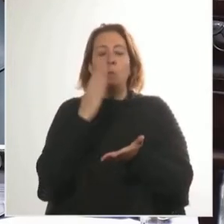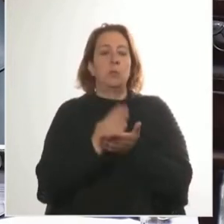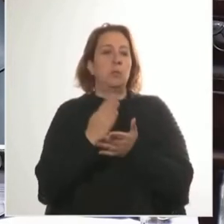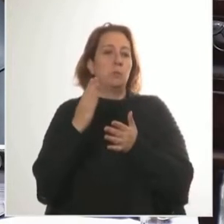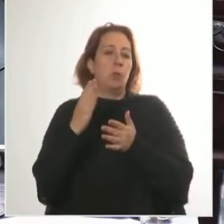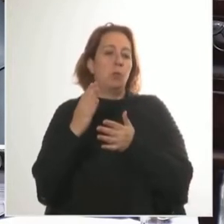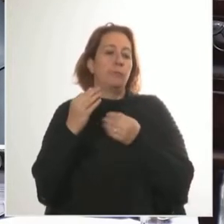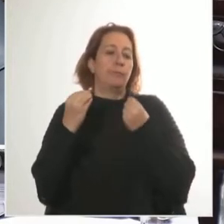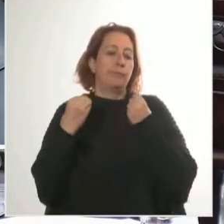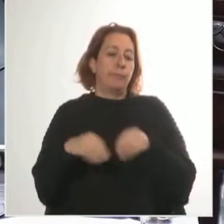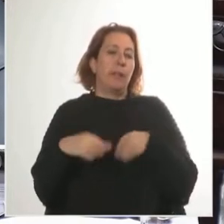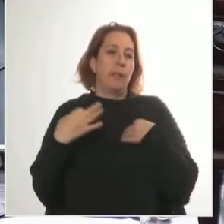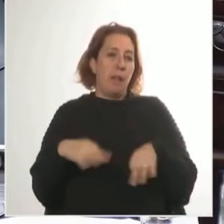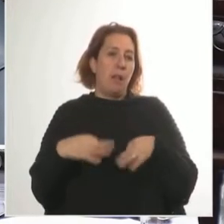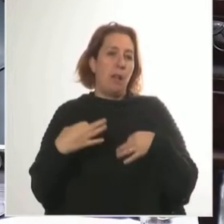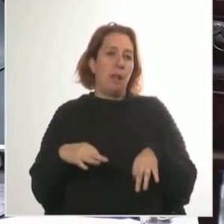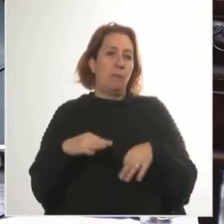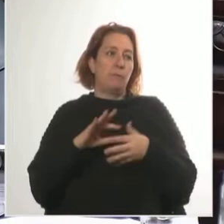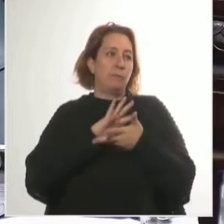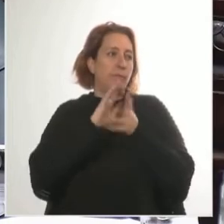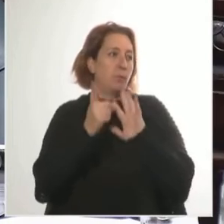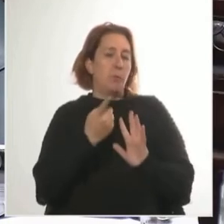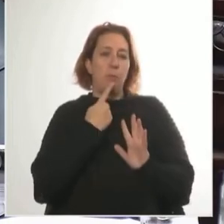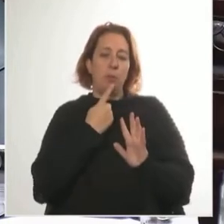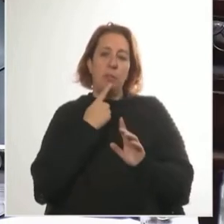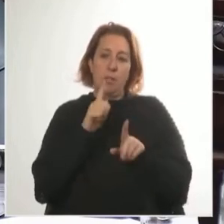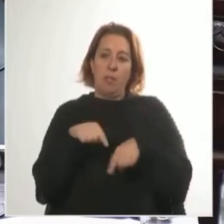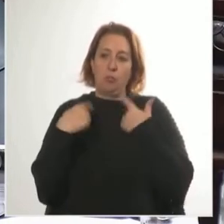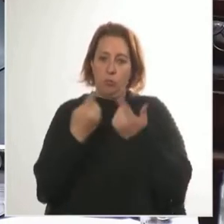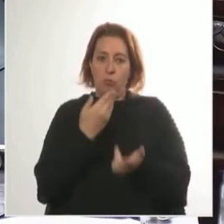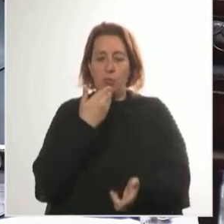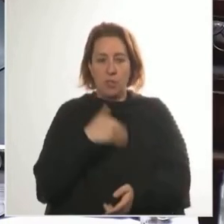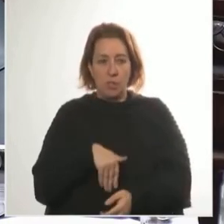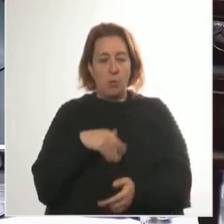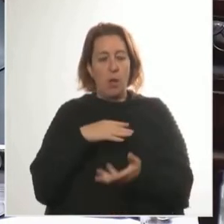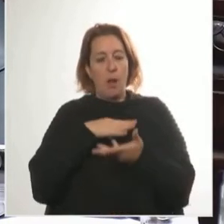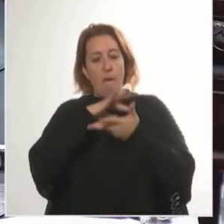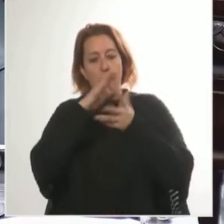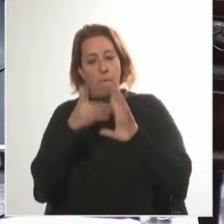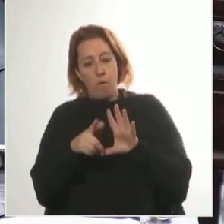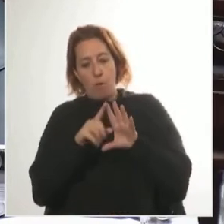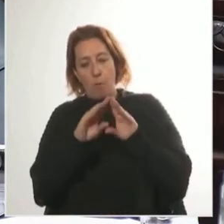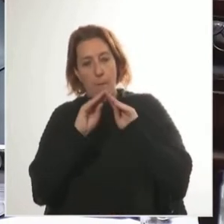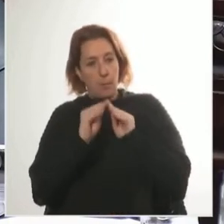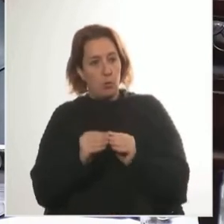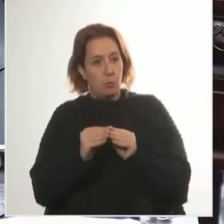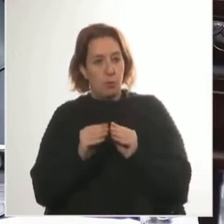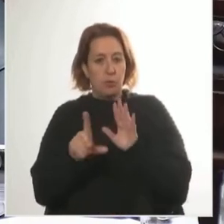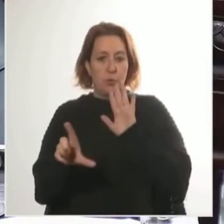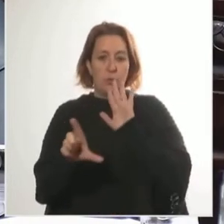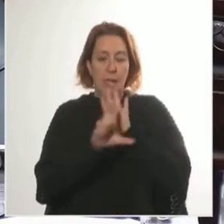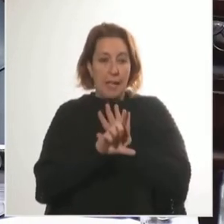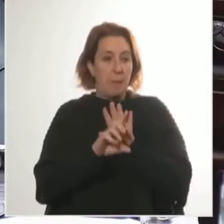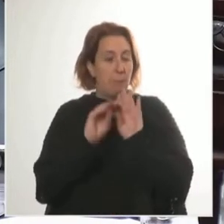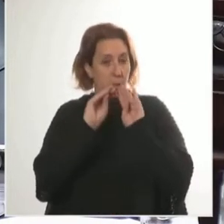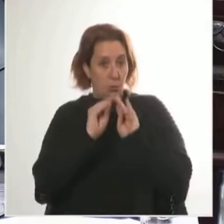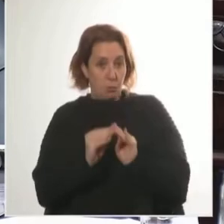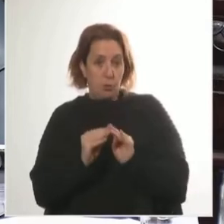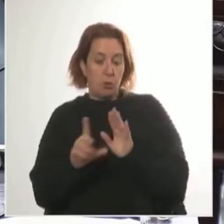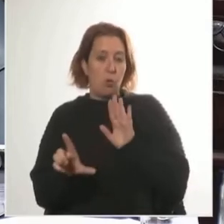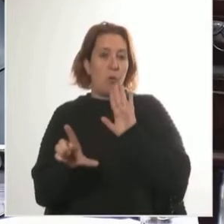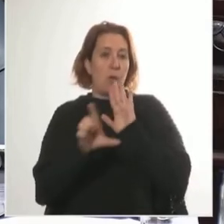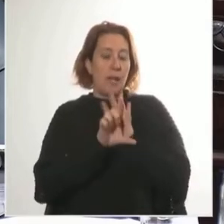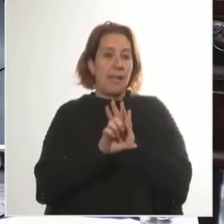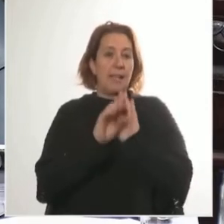de vista político, nosotros tenemos que entender que la formulación presupuestal, las leyes de presupuesto y las leyes